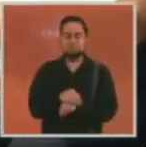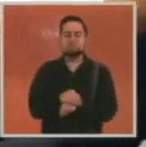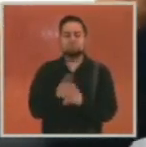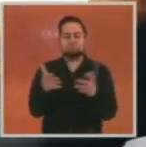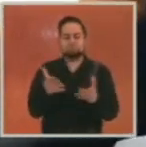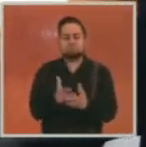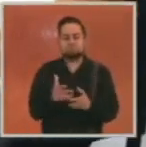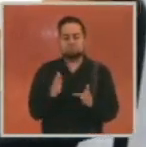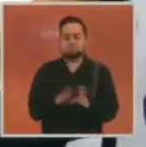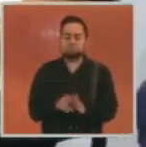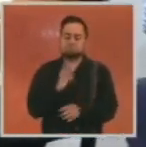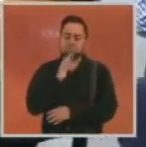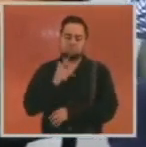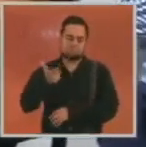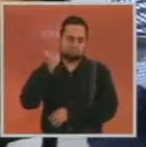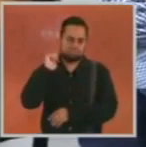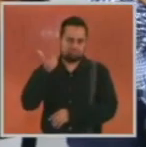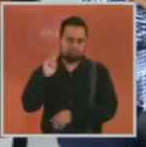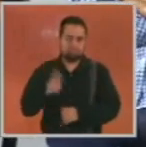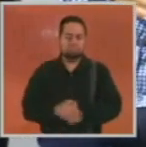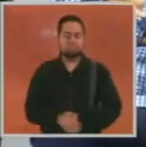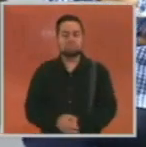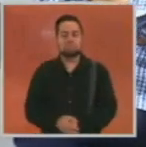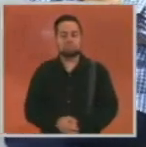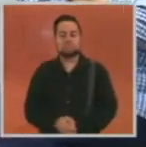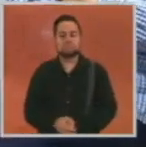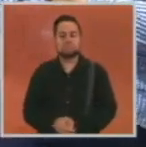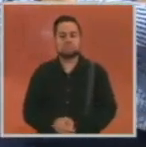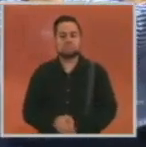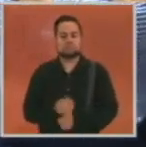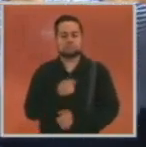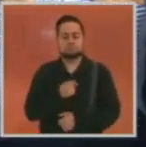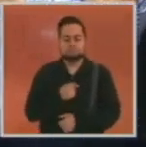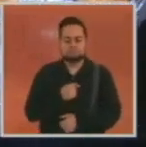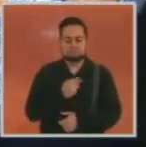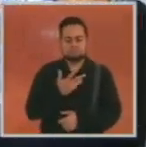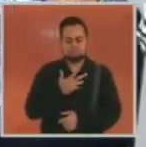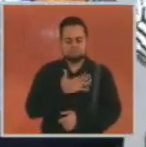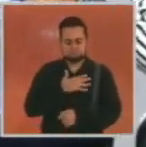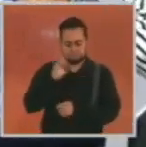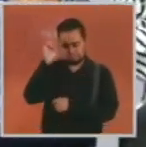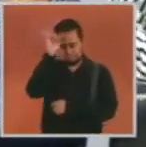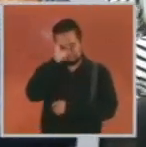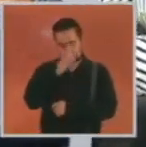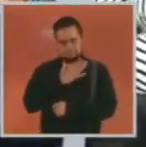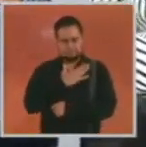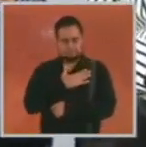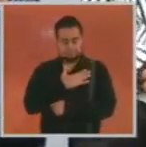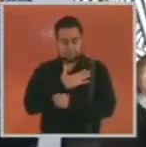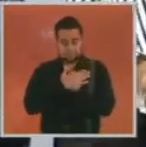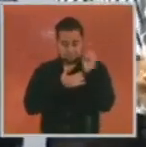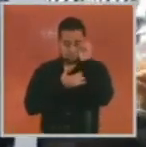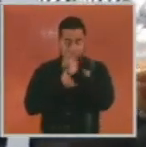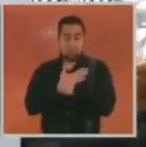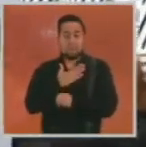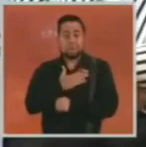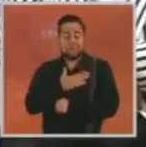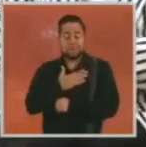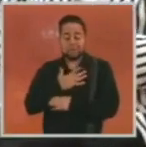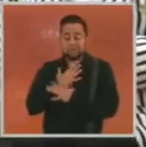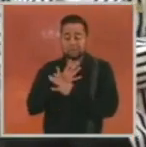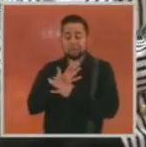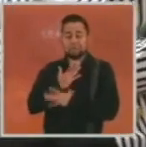de la mejor manera Yo tengo mi opinión Pero es mi opinión muy personal